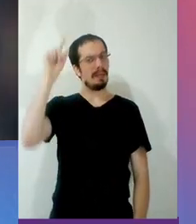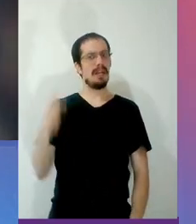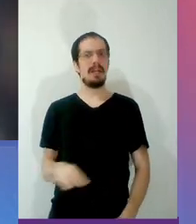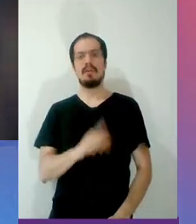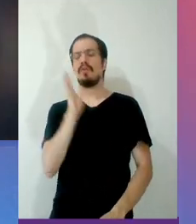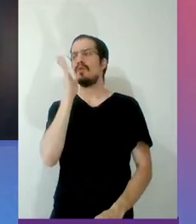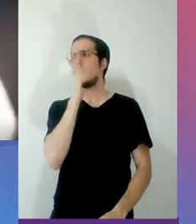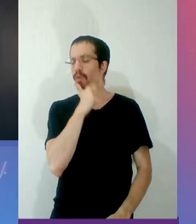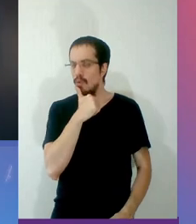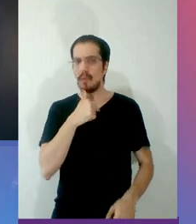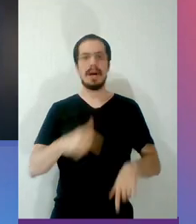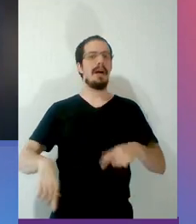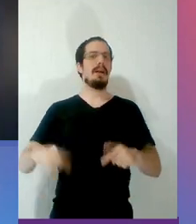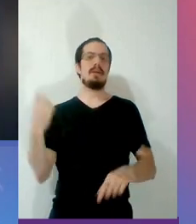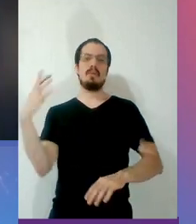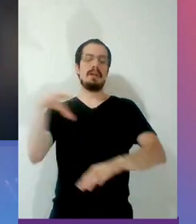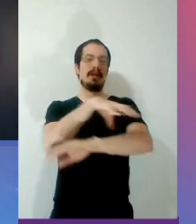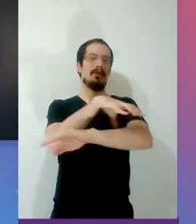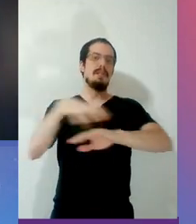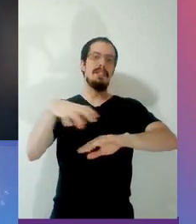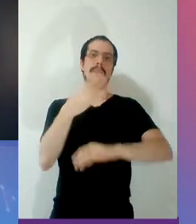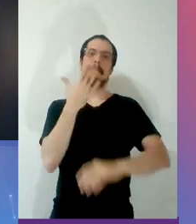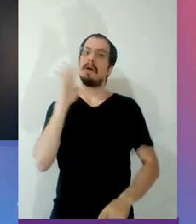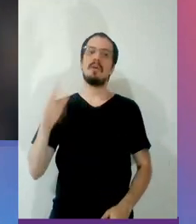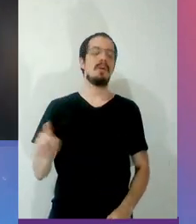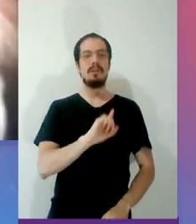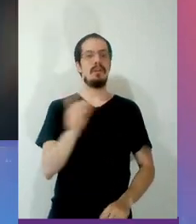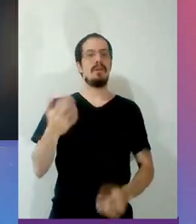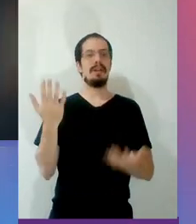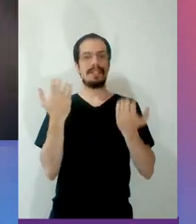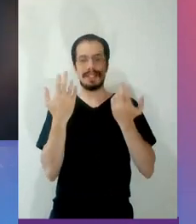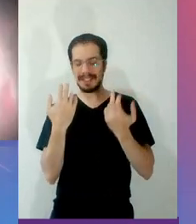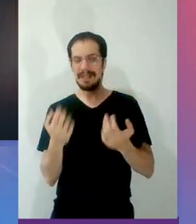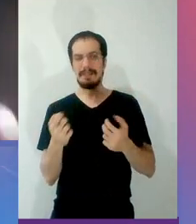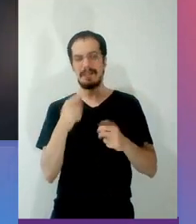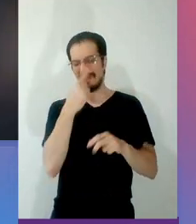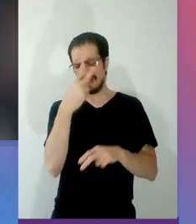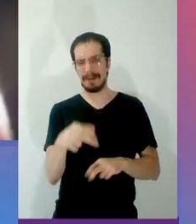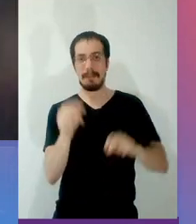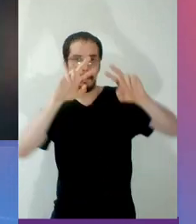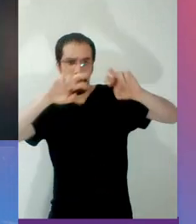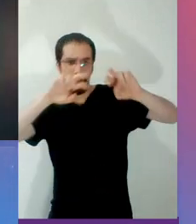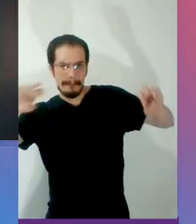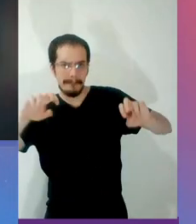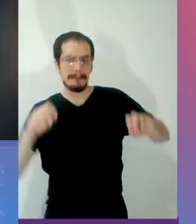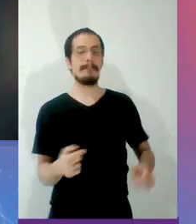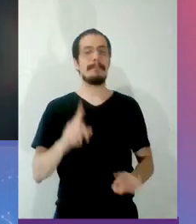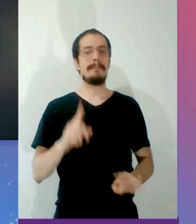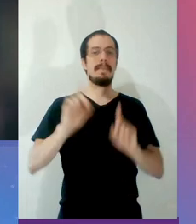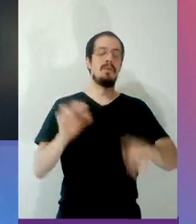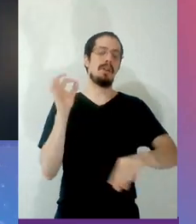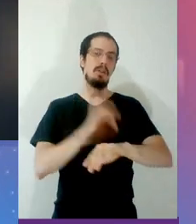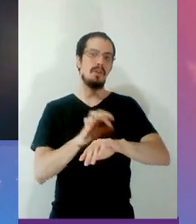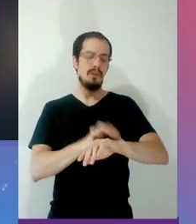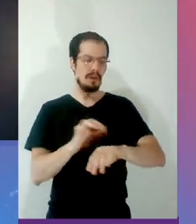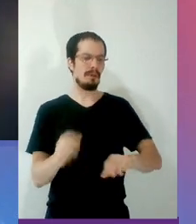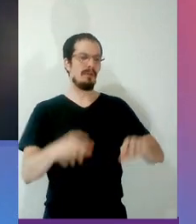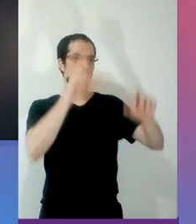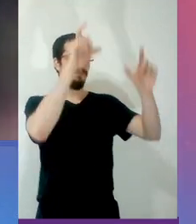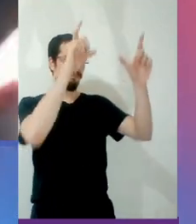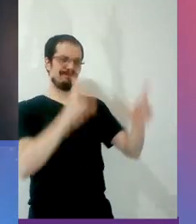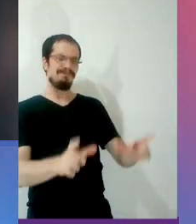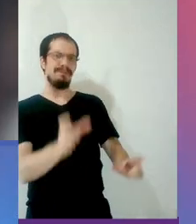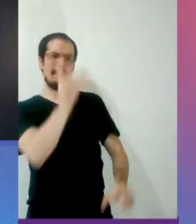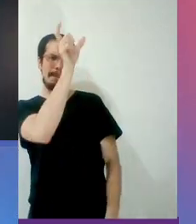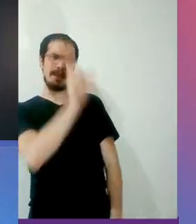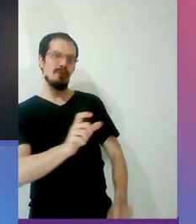mejor que hacer un buen examen semiológico. Con la doctora, las dos somos del siglo pasado. Y entonces, en el fondo nos formamos cuando no